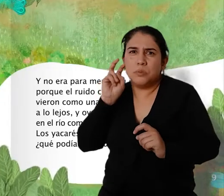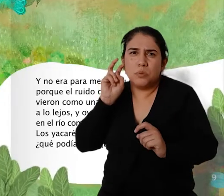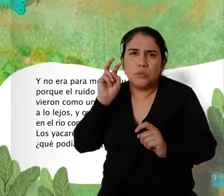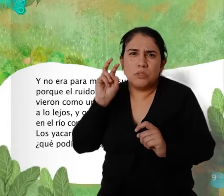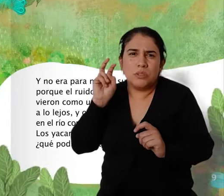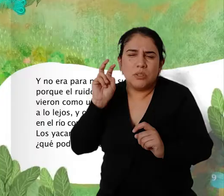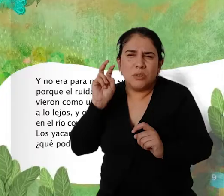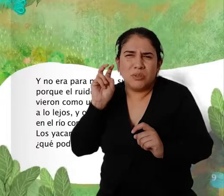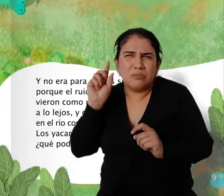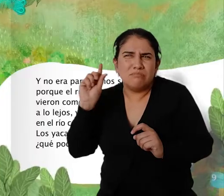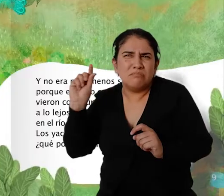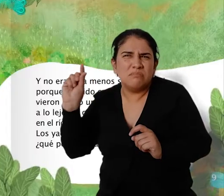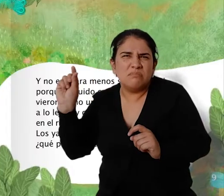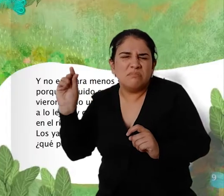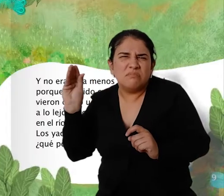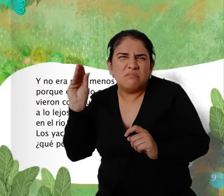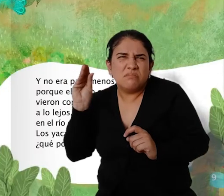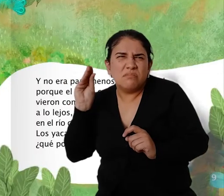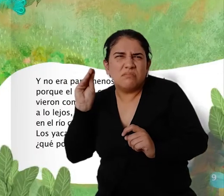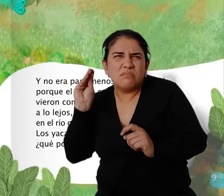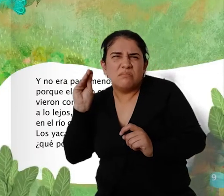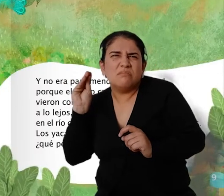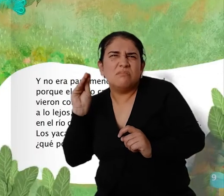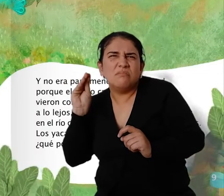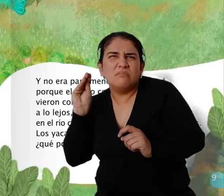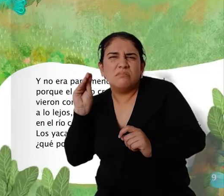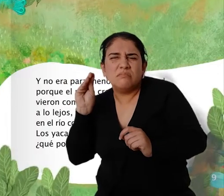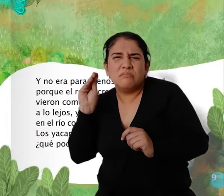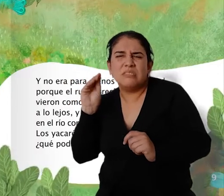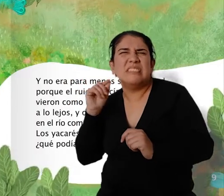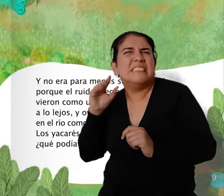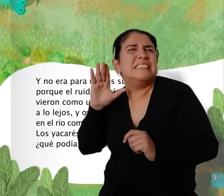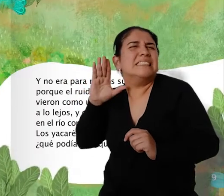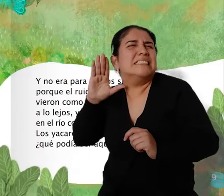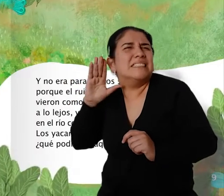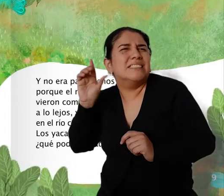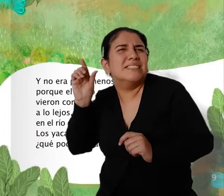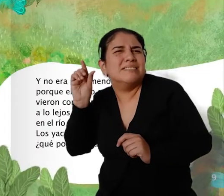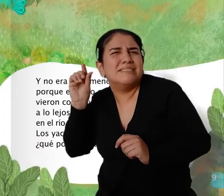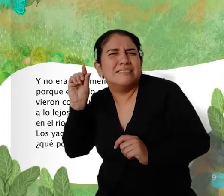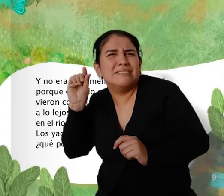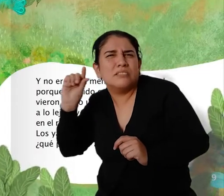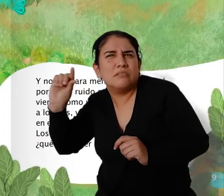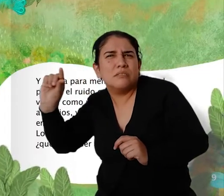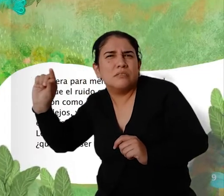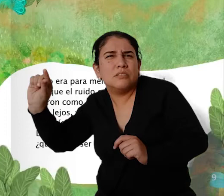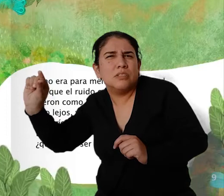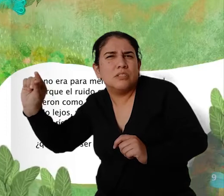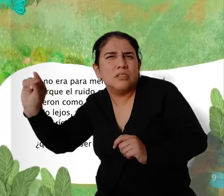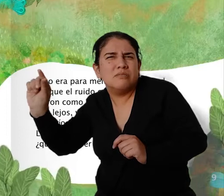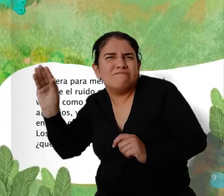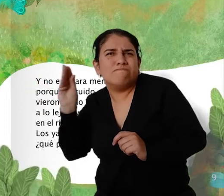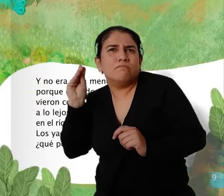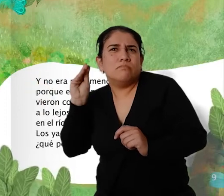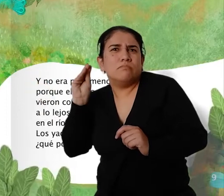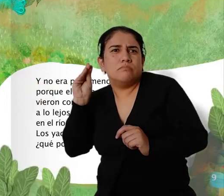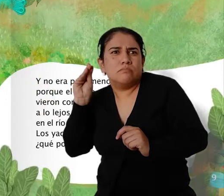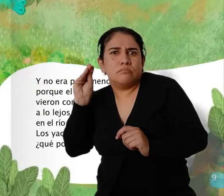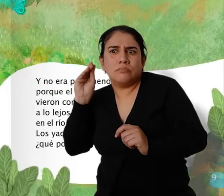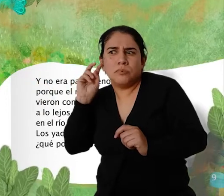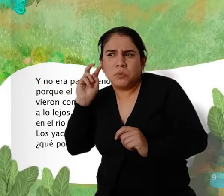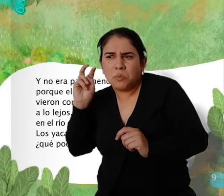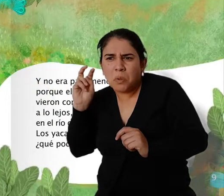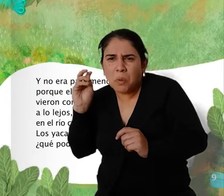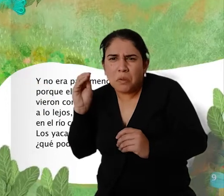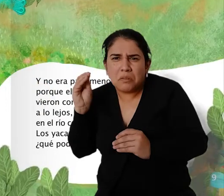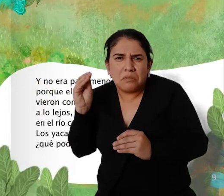ruido. Prestó oídos y lejos, muy lejos, oyó efectivamente